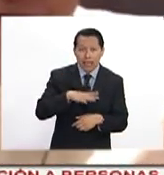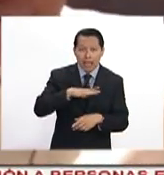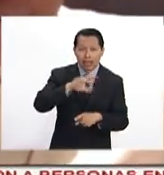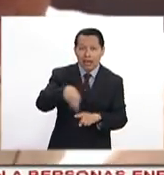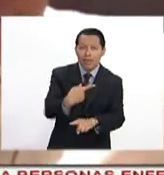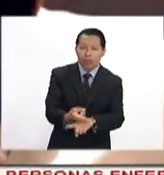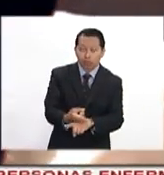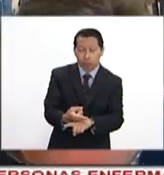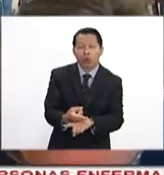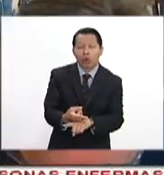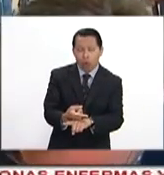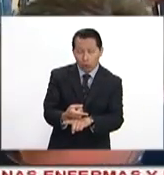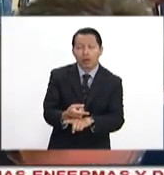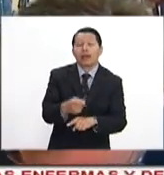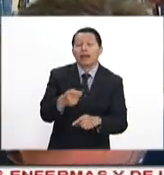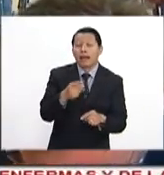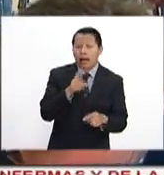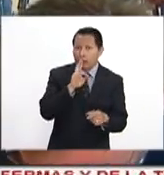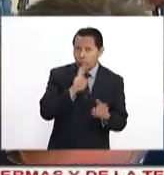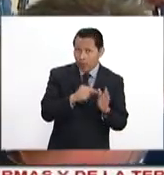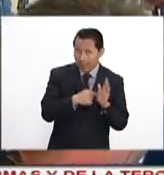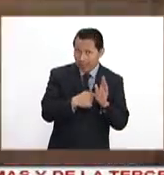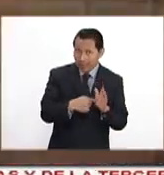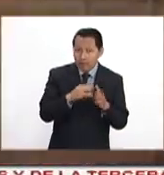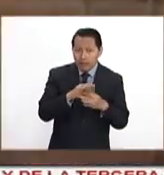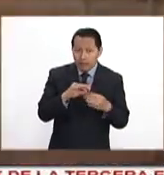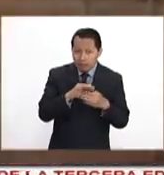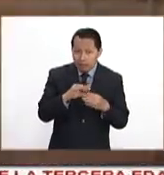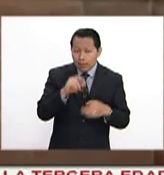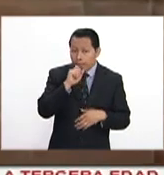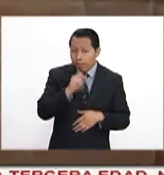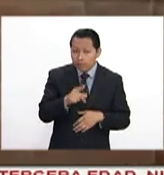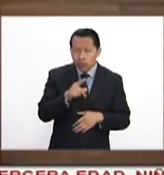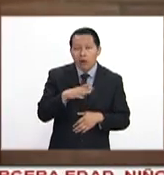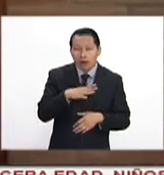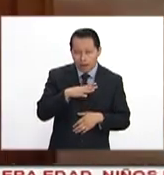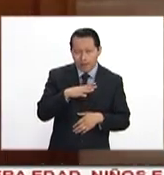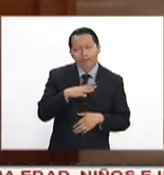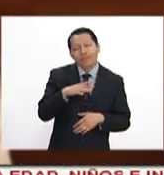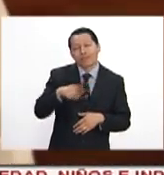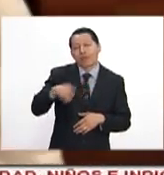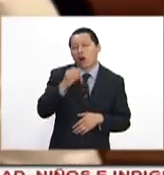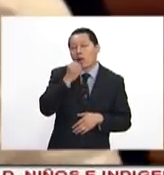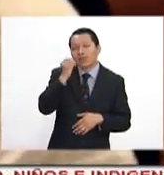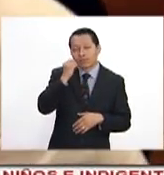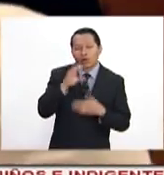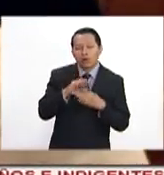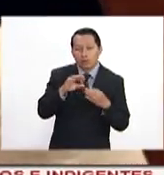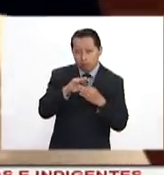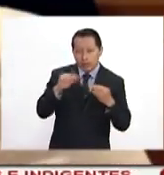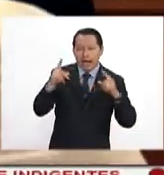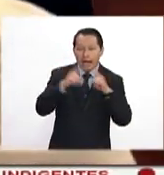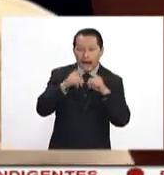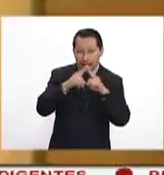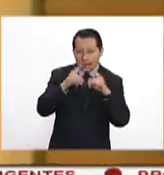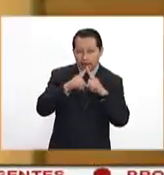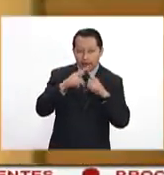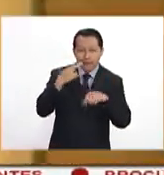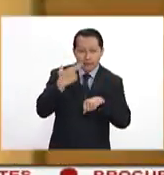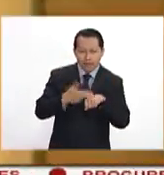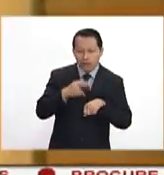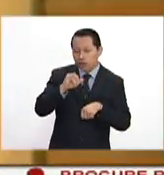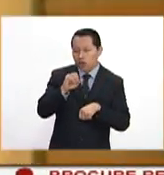abusos sexuales. De acuerdo con el reporte encargado por el propio obispado, los responsables de la catedral, entre ellos